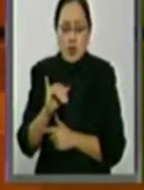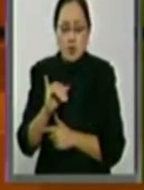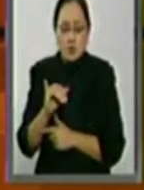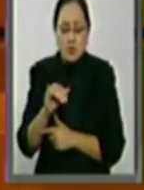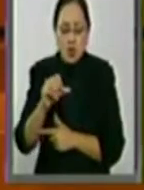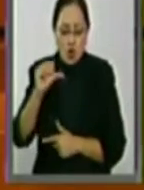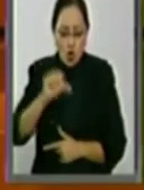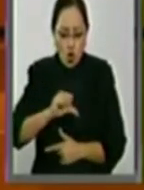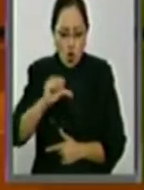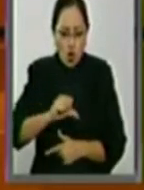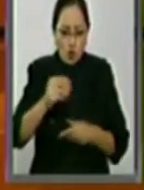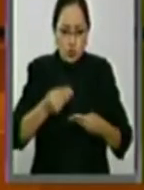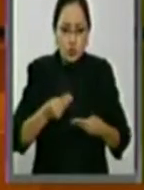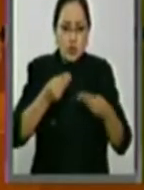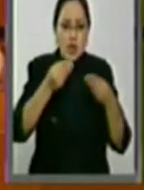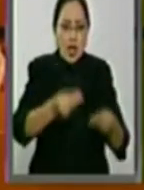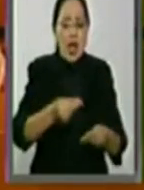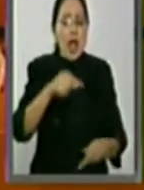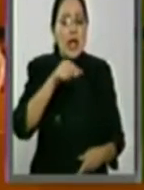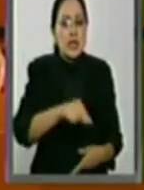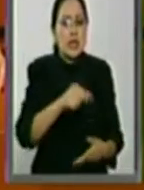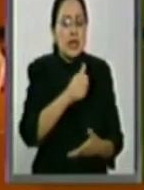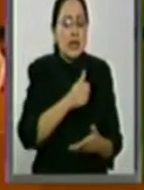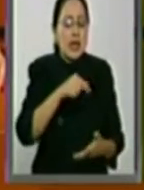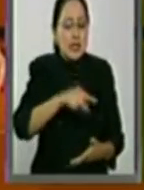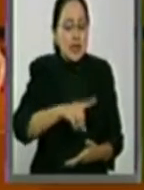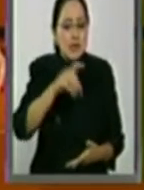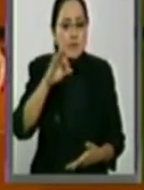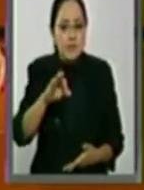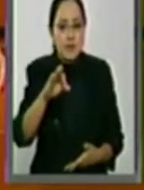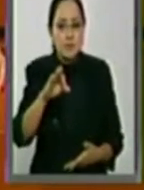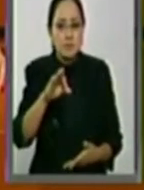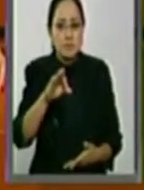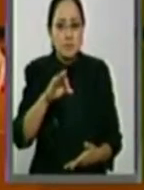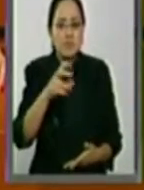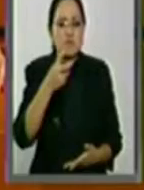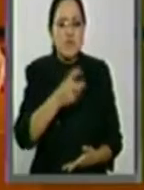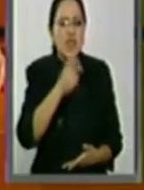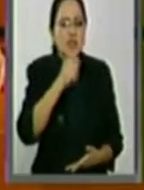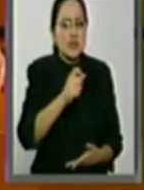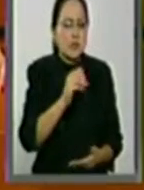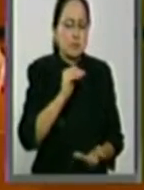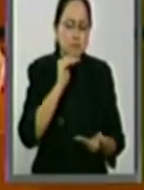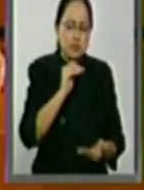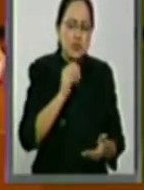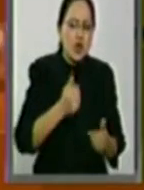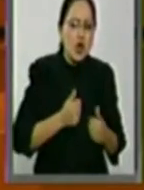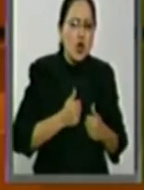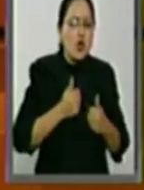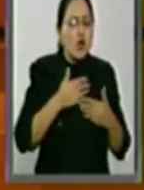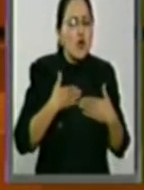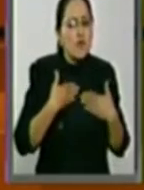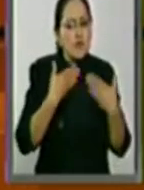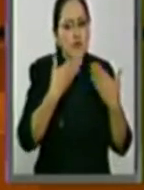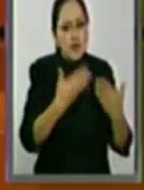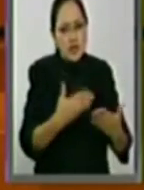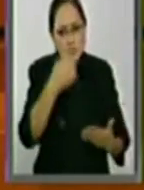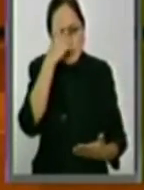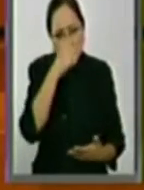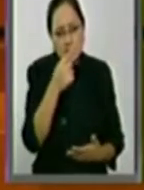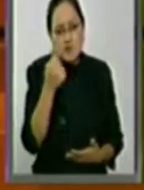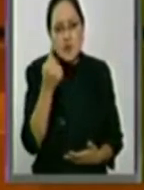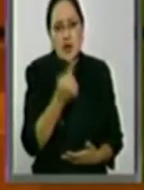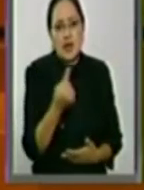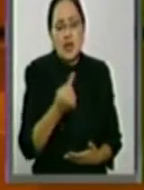entregando a la capital del país es una buena dosis de confianza para fortalecer su